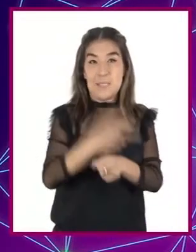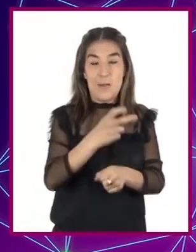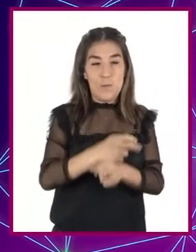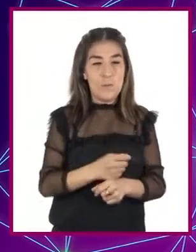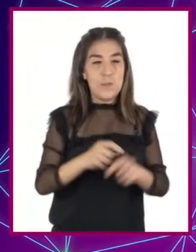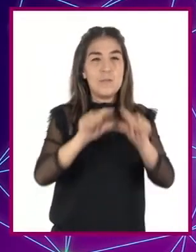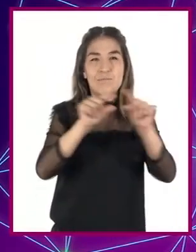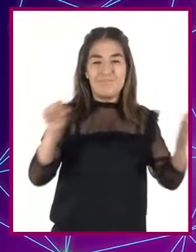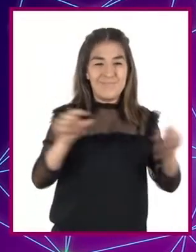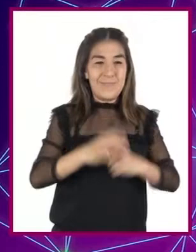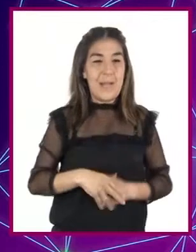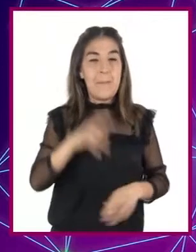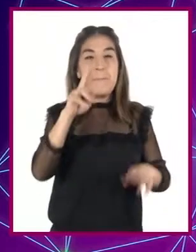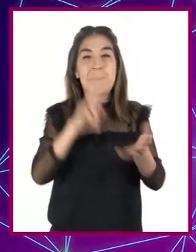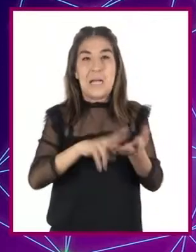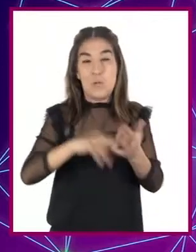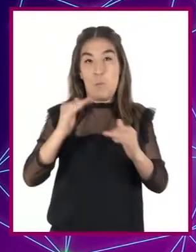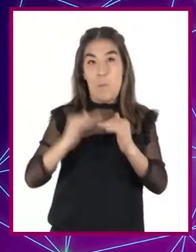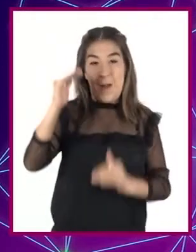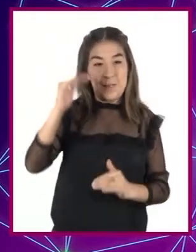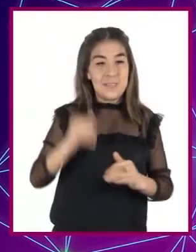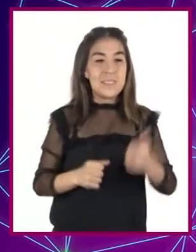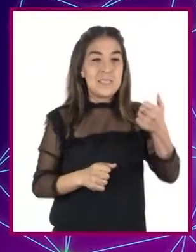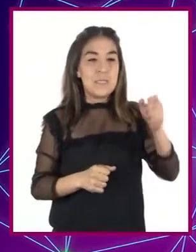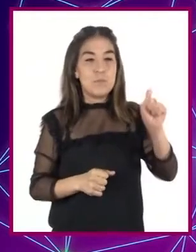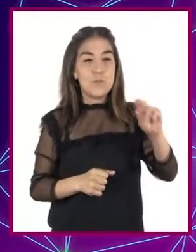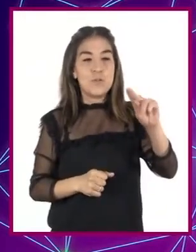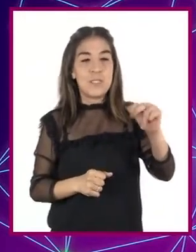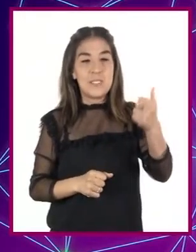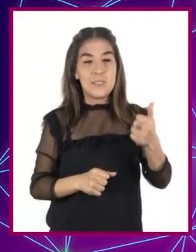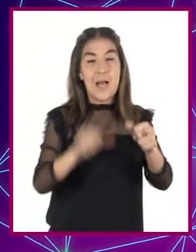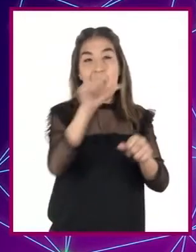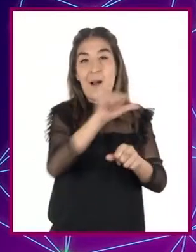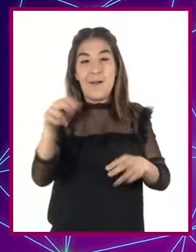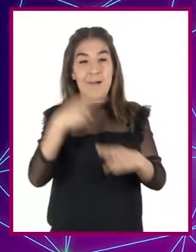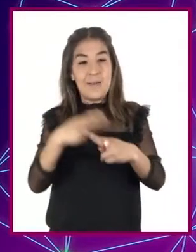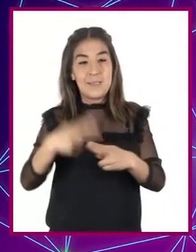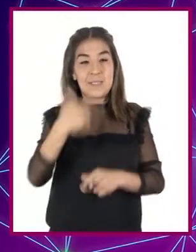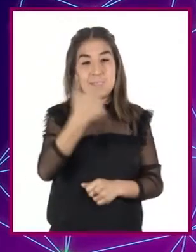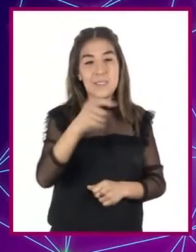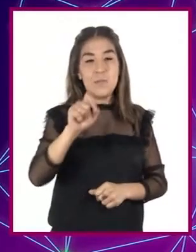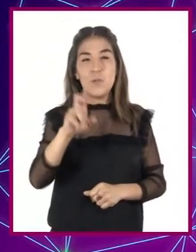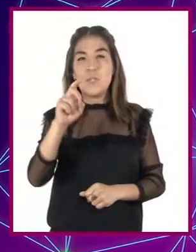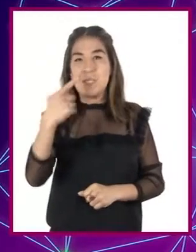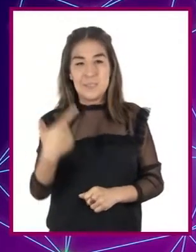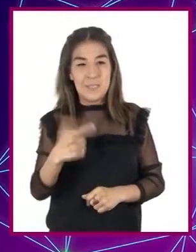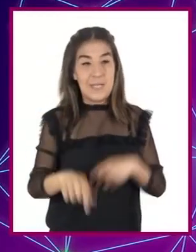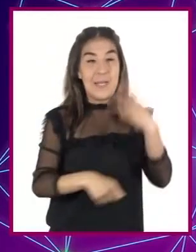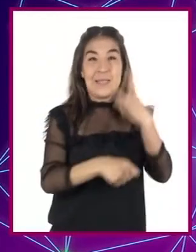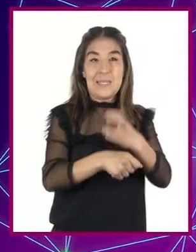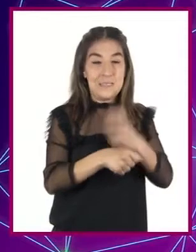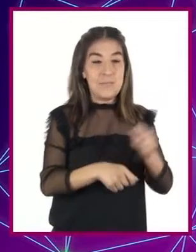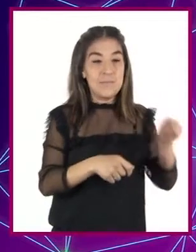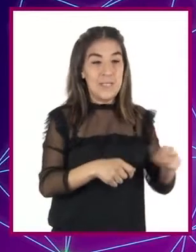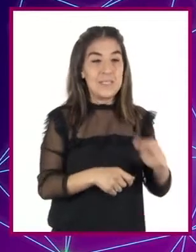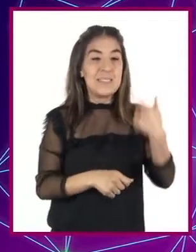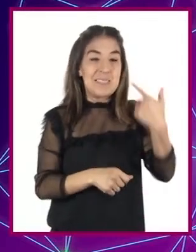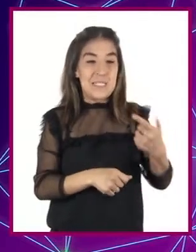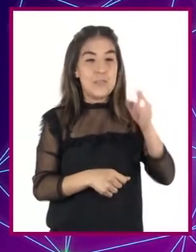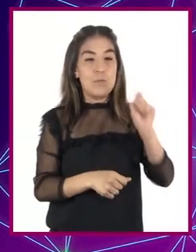de valores mayores a 6.86 hasta 7.37. El tercero, de valores mayores